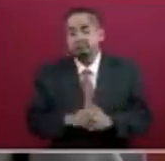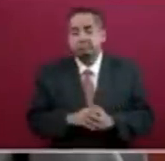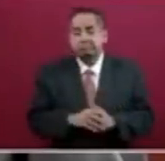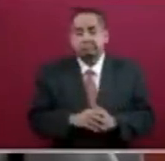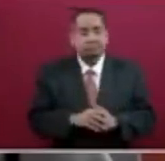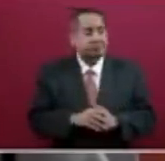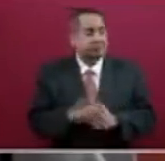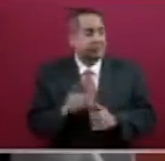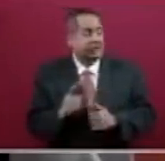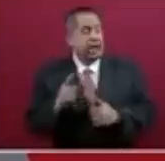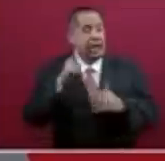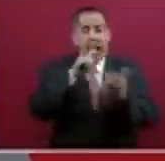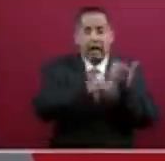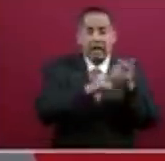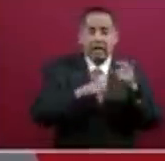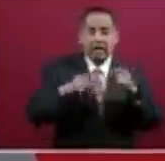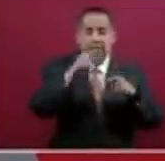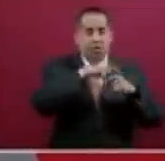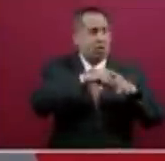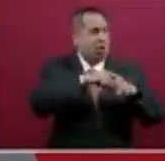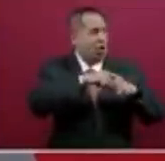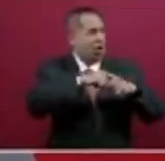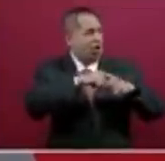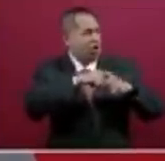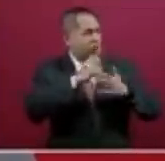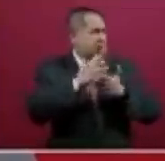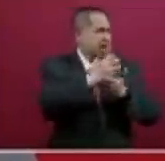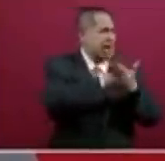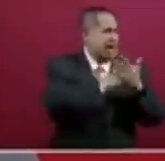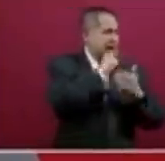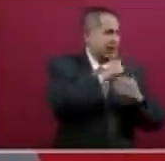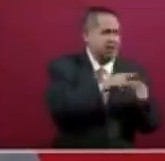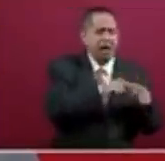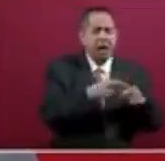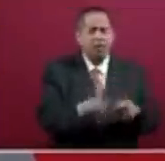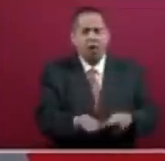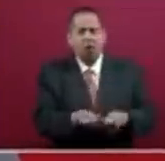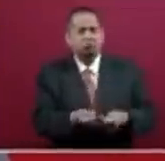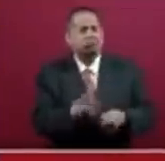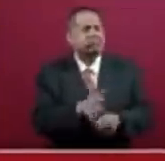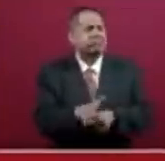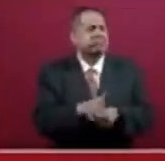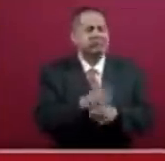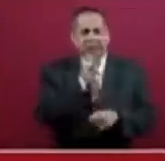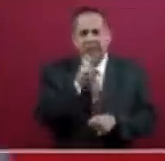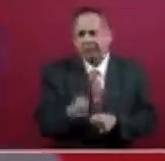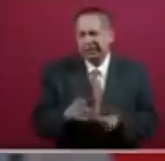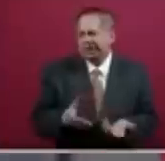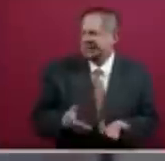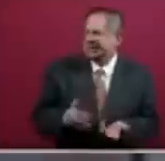fuerte arriba, goteaba abajo, como si la riqueza fuese